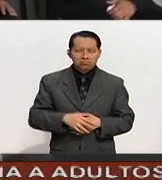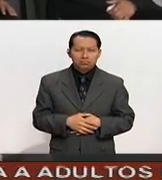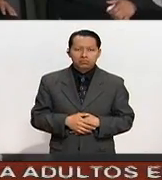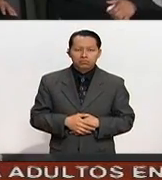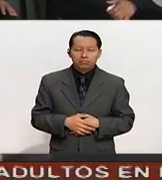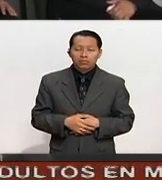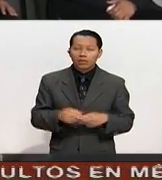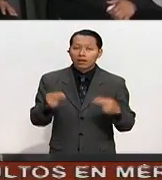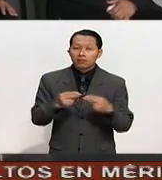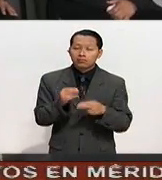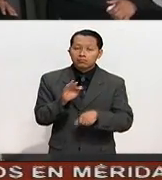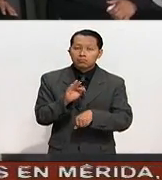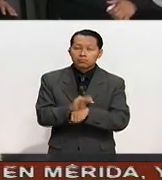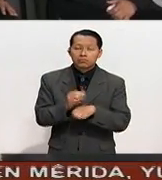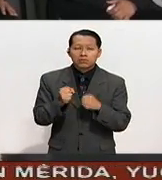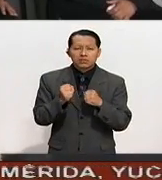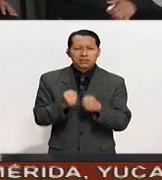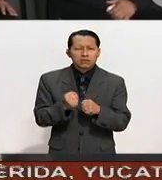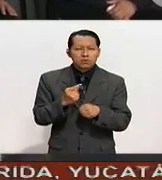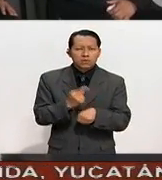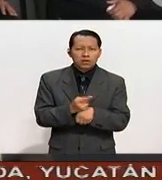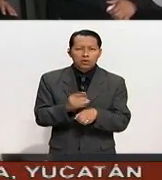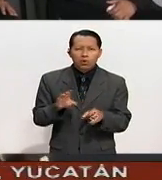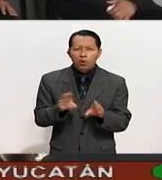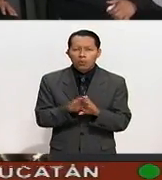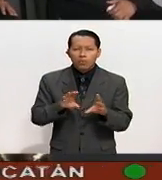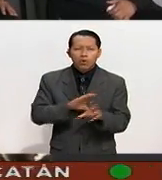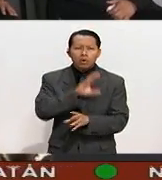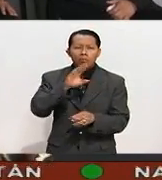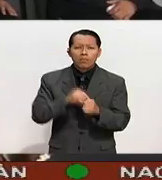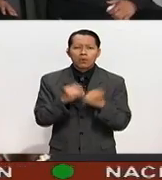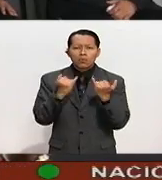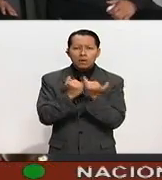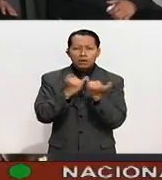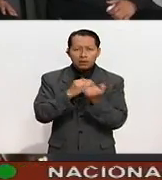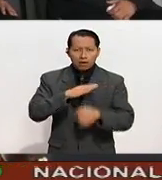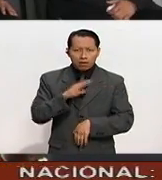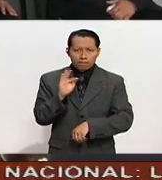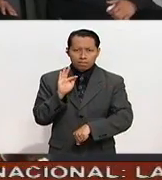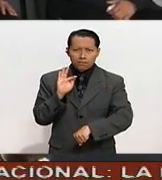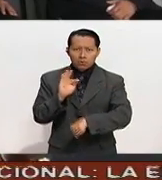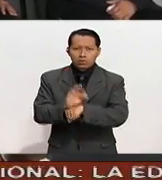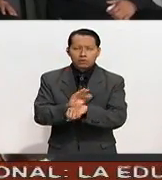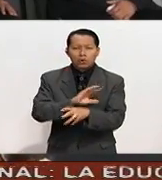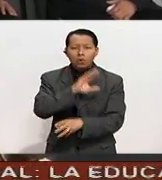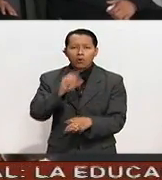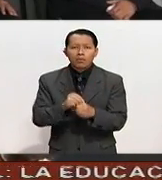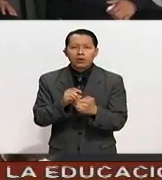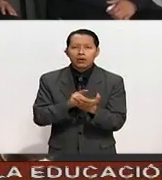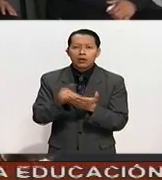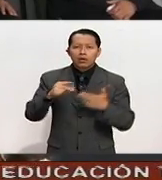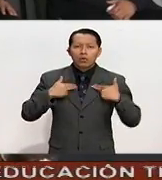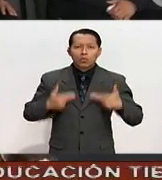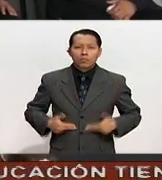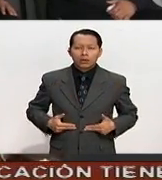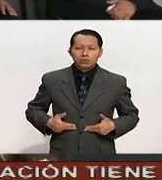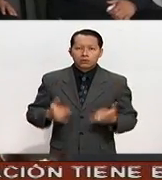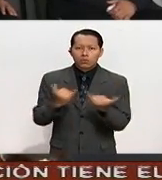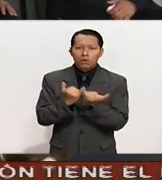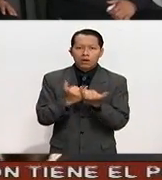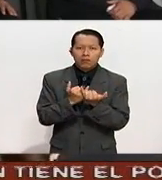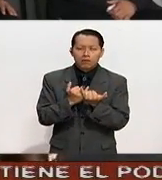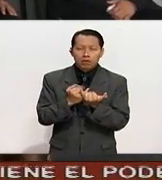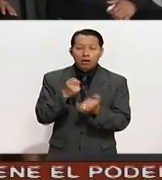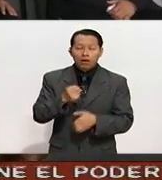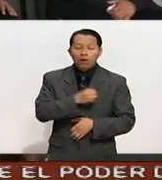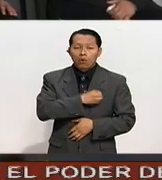Tenemos que garantizar, sí o sí, la protección plena de los derechos humanos. Se trata de una